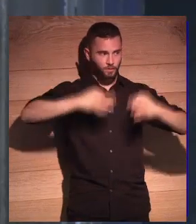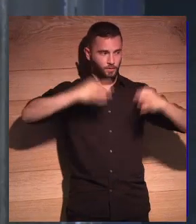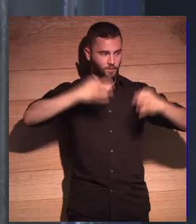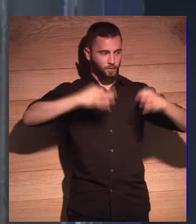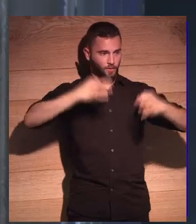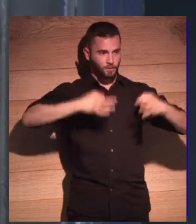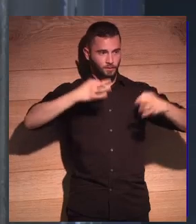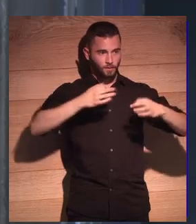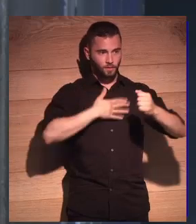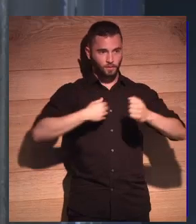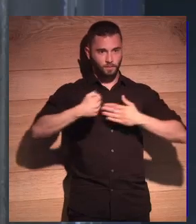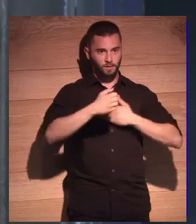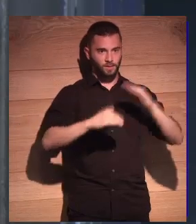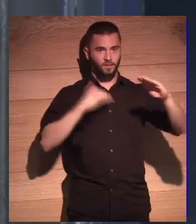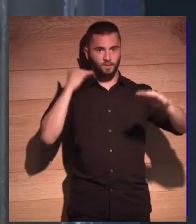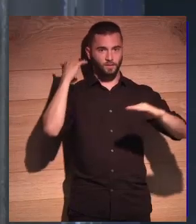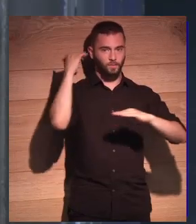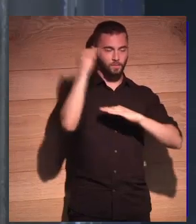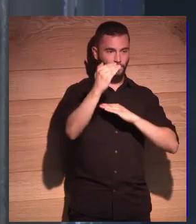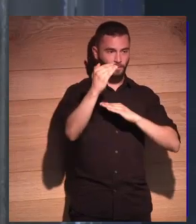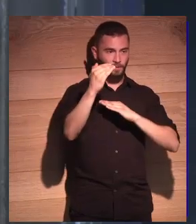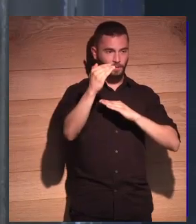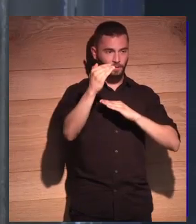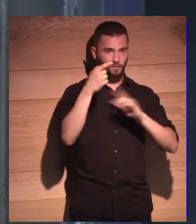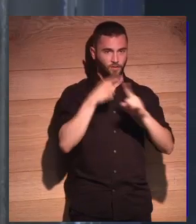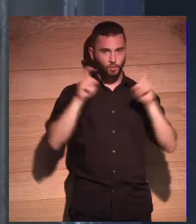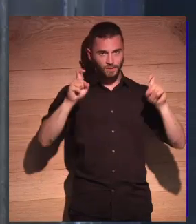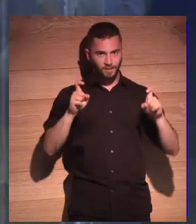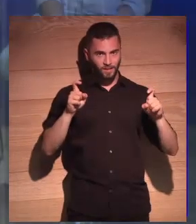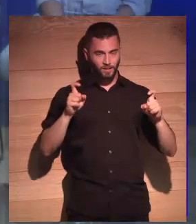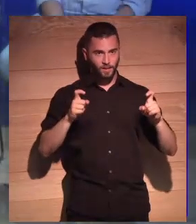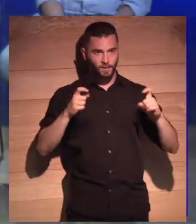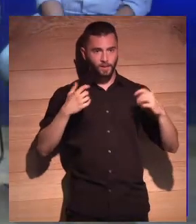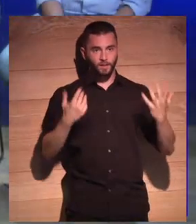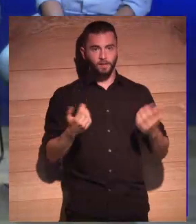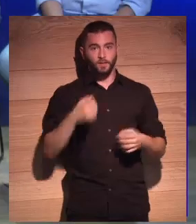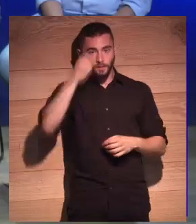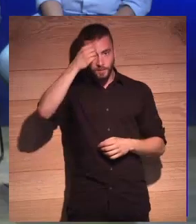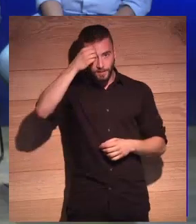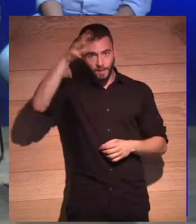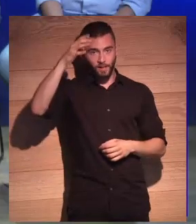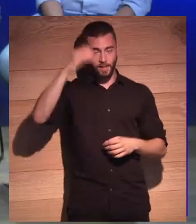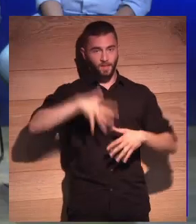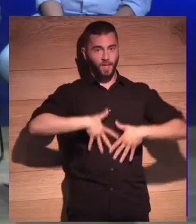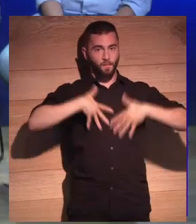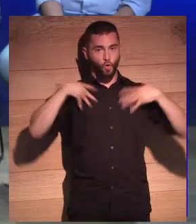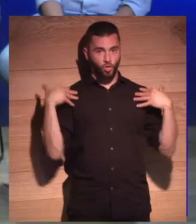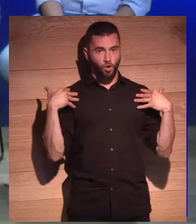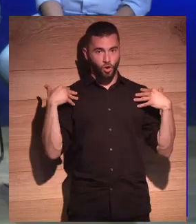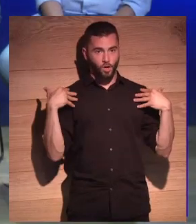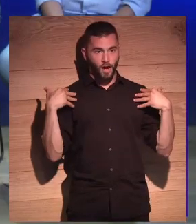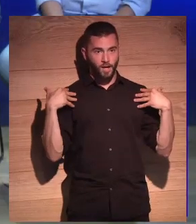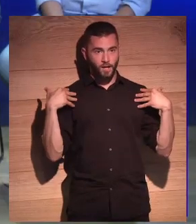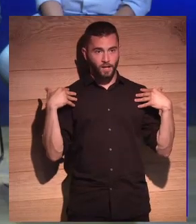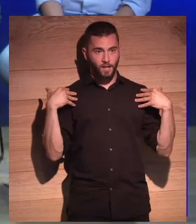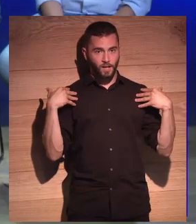de la empatía. Sí, sí. Pues en todo caso todo lo que es inteligencia emocional es cierto que se trabaja mucho